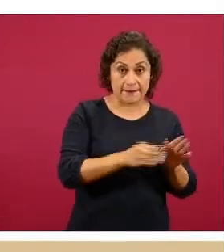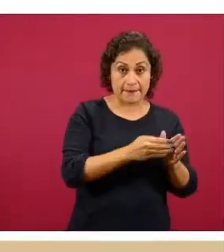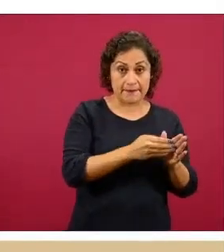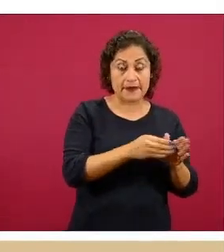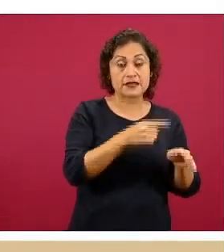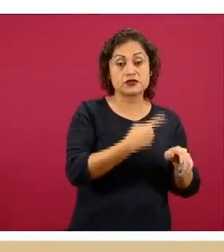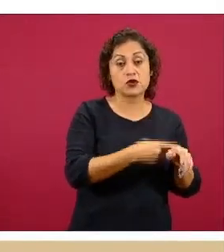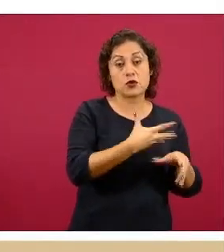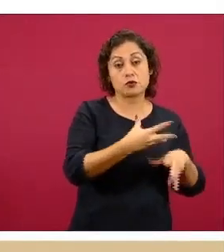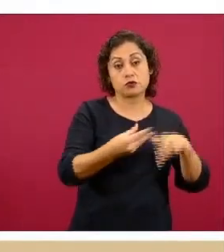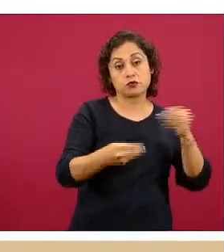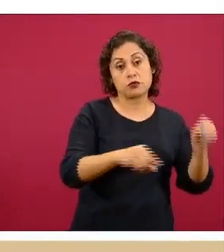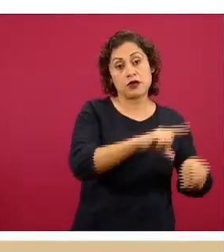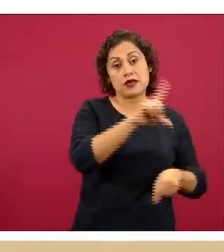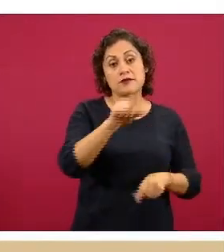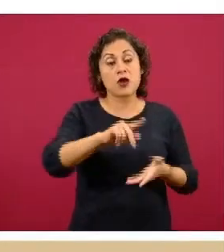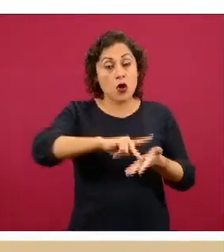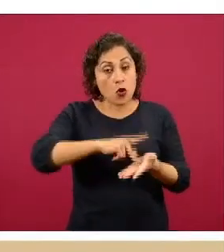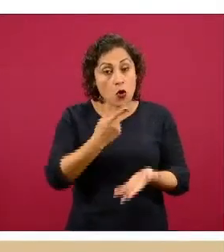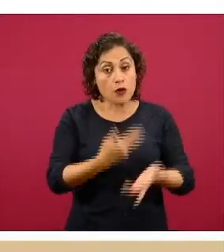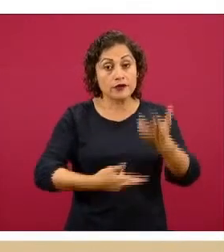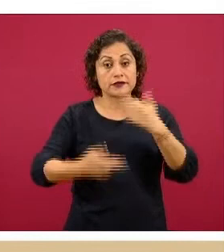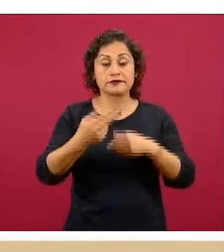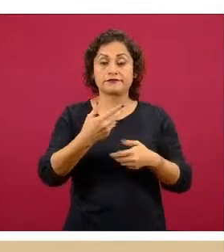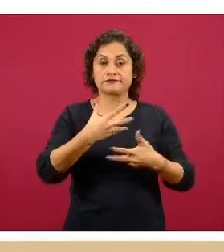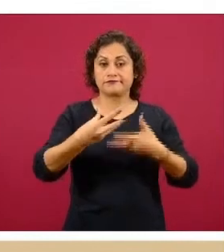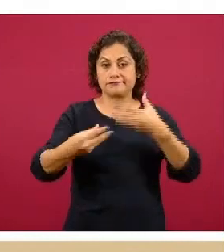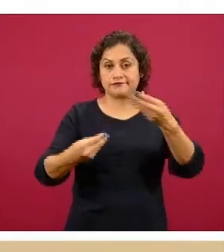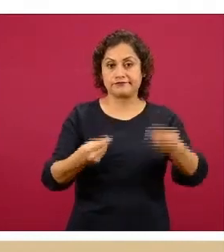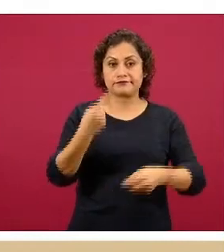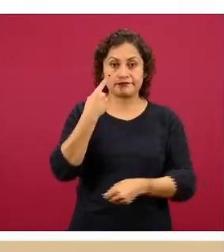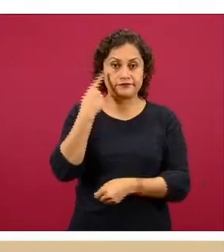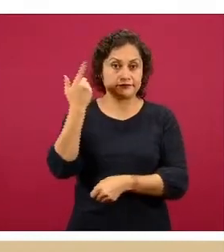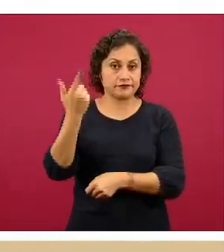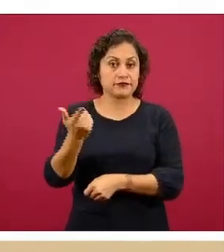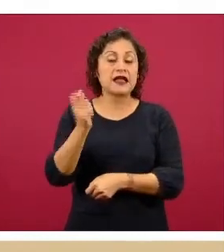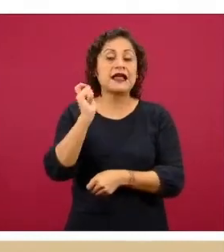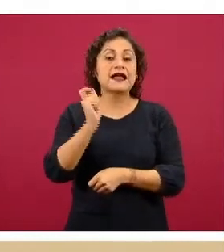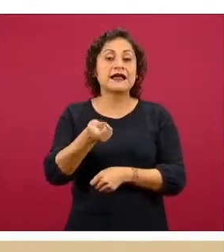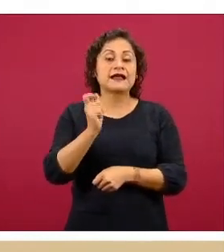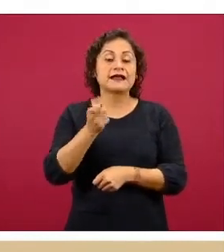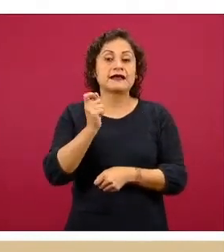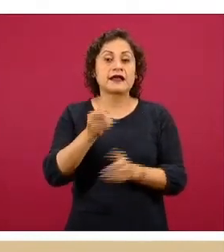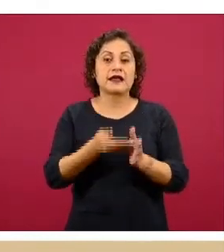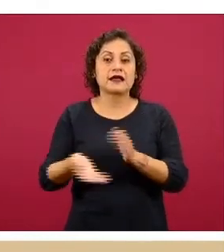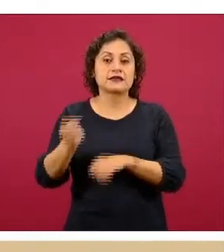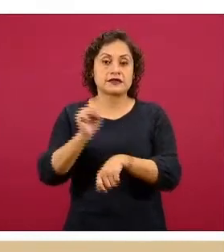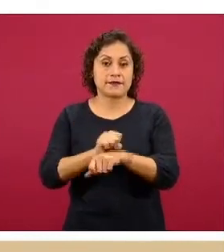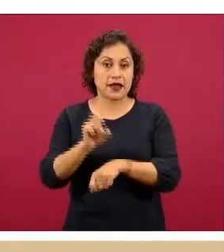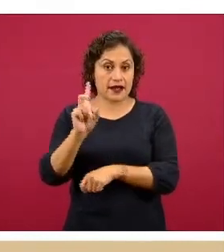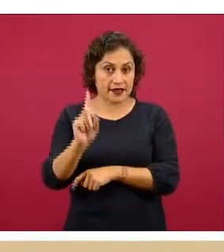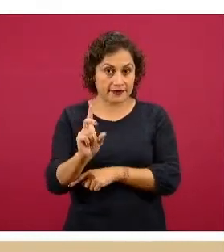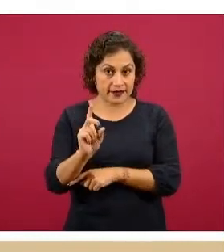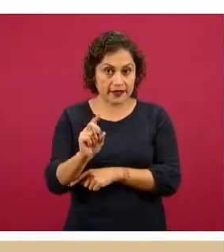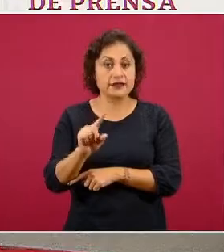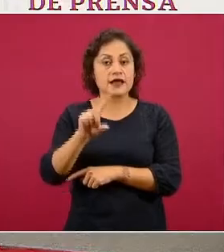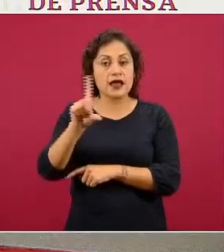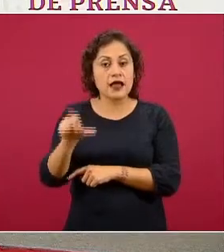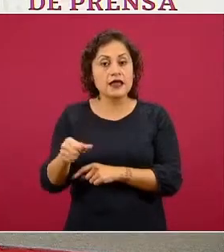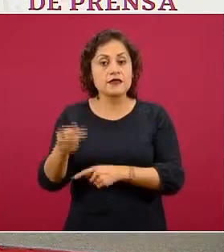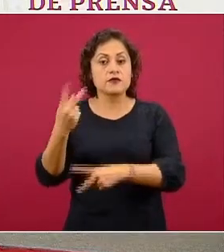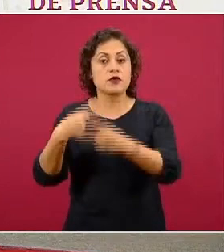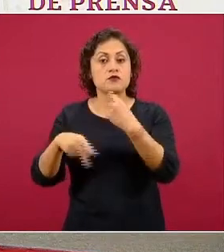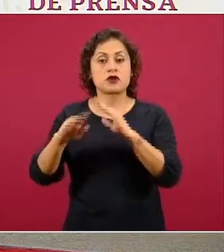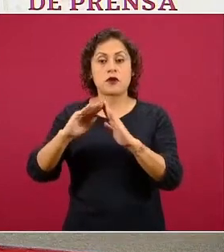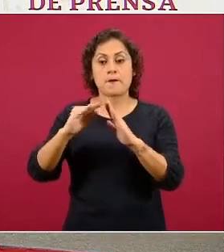segundo brote, también se ve en el exceso de mortalidad, donde el pico máximo de exceso lo presenta en el 30 y a partir de ahí ha tenido un descenso